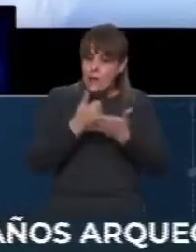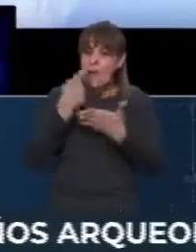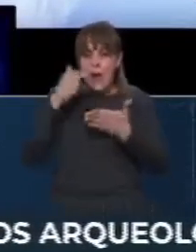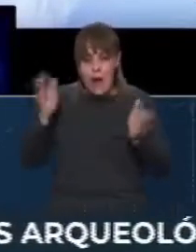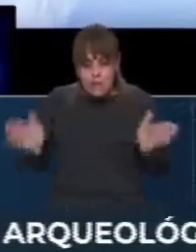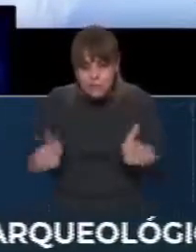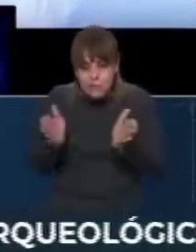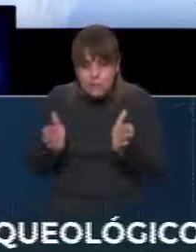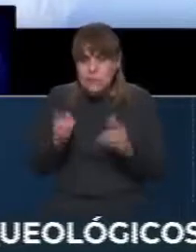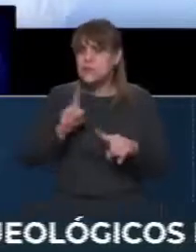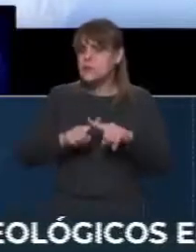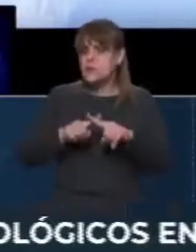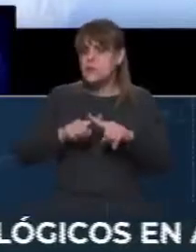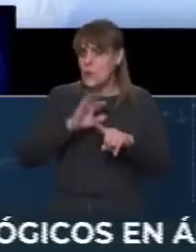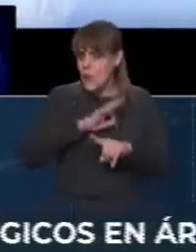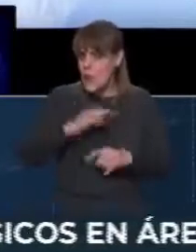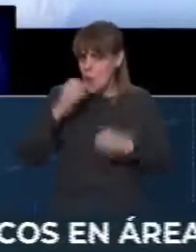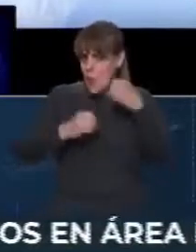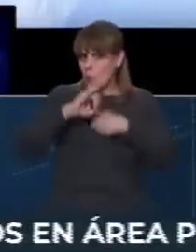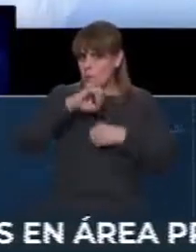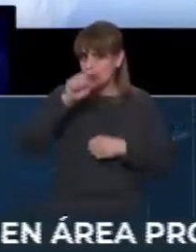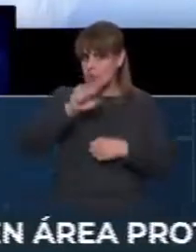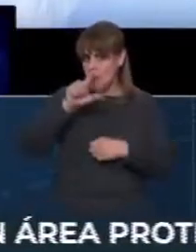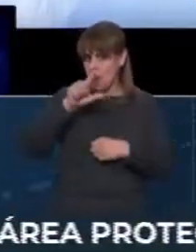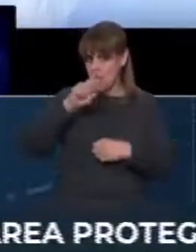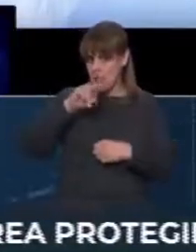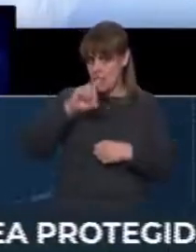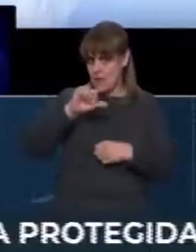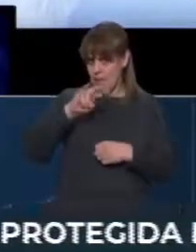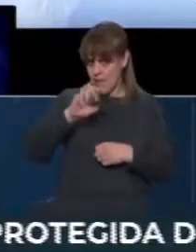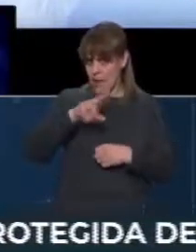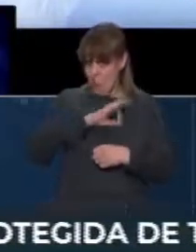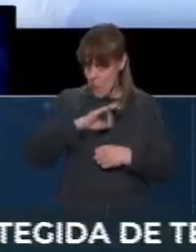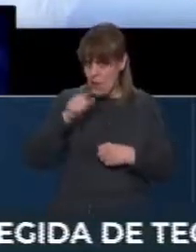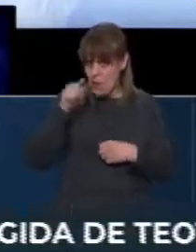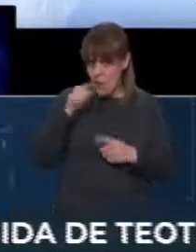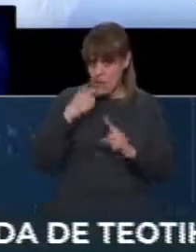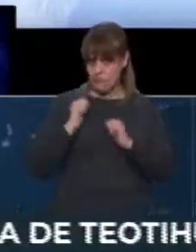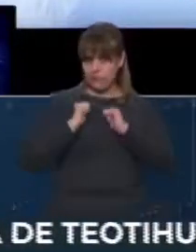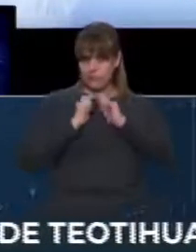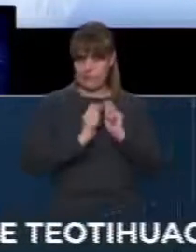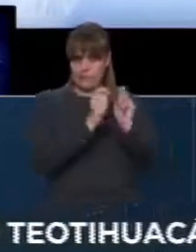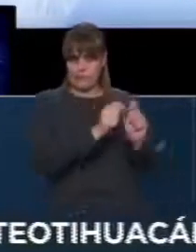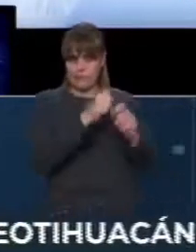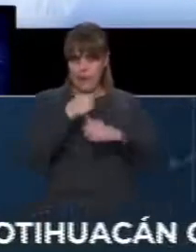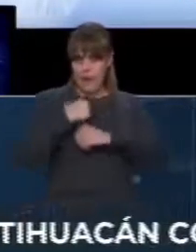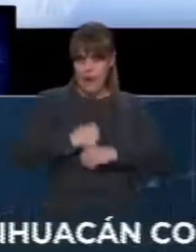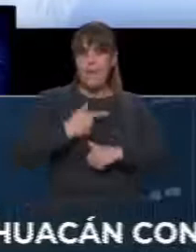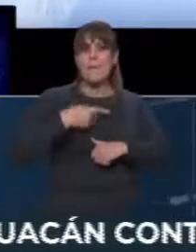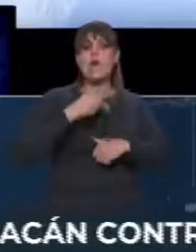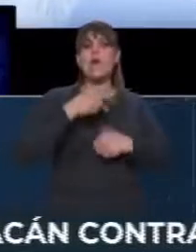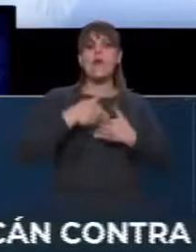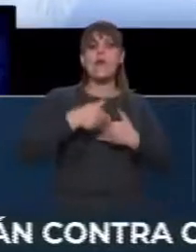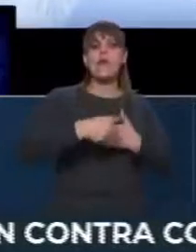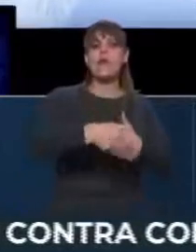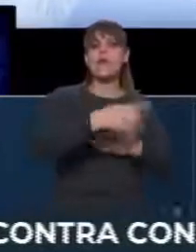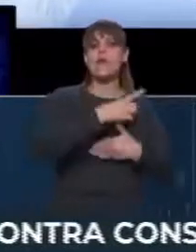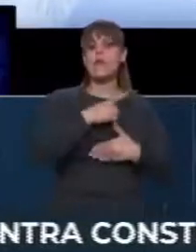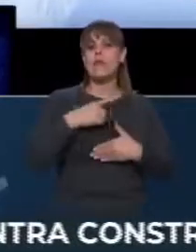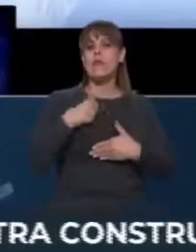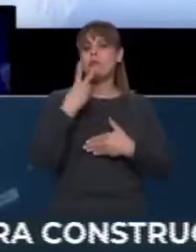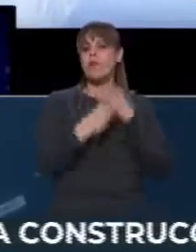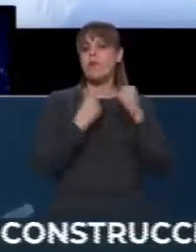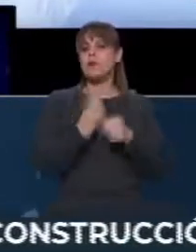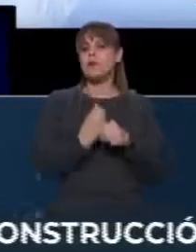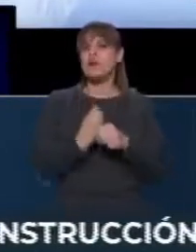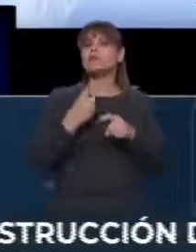el ministro Saldívar, pero para que continúe durante los próximos años al frente de la Suprema Corte de Justicia, pues hay señalamientos